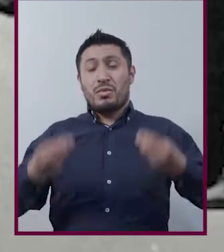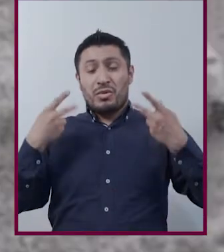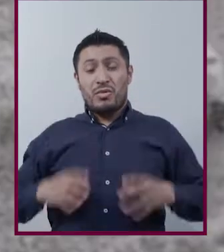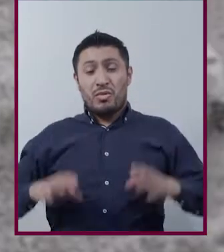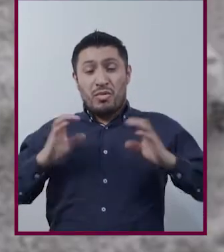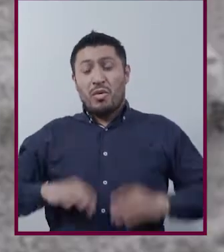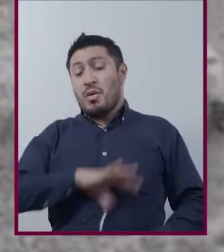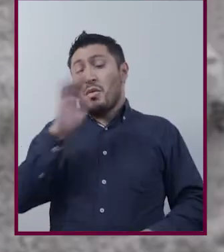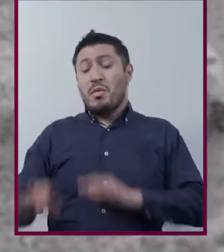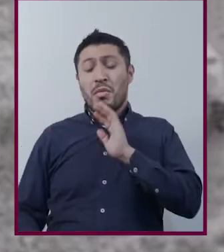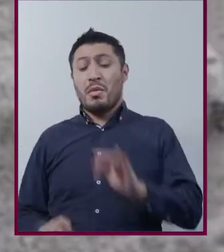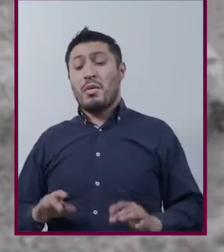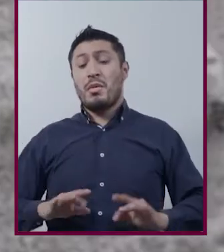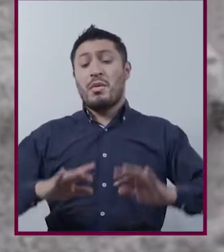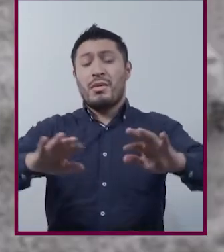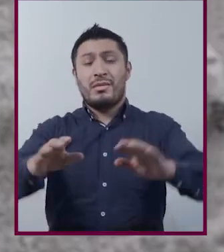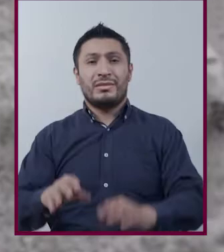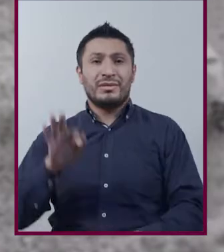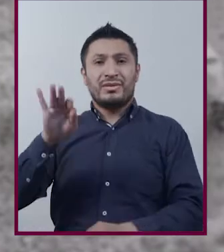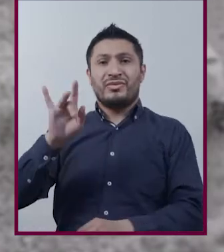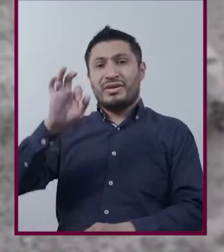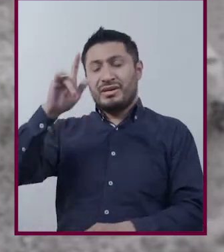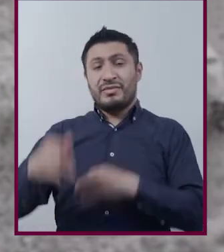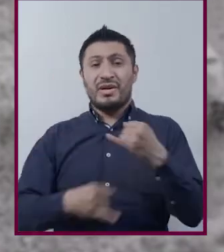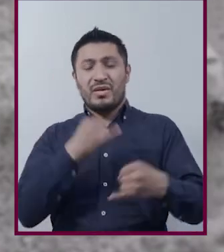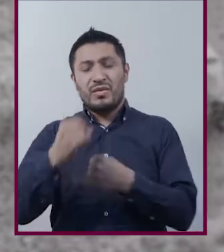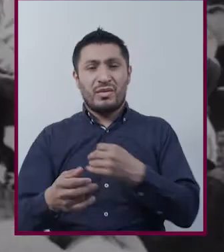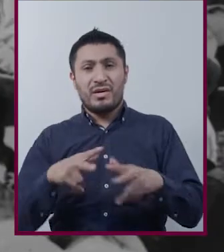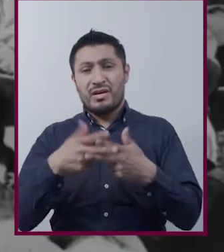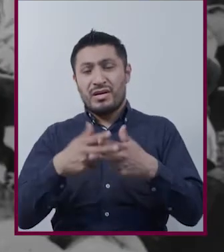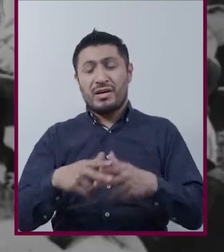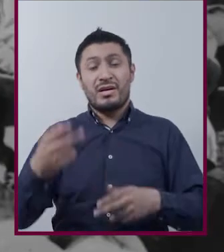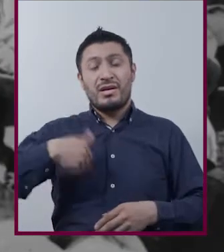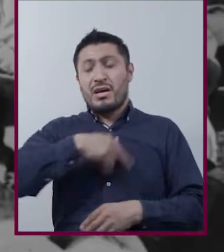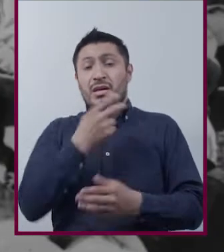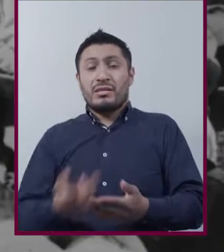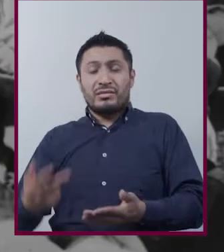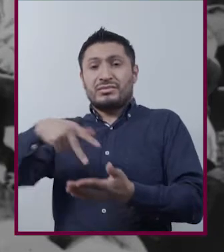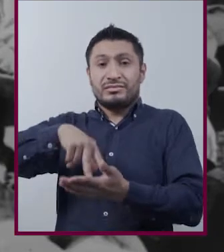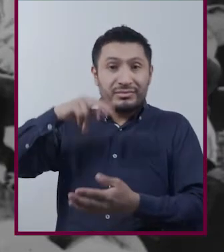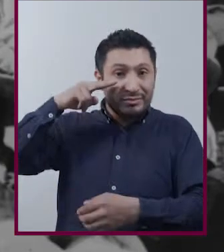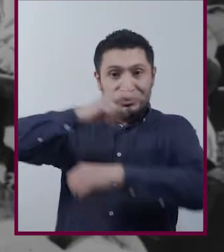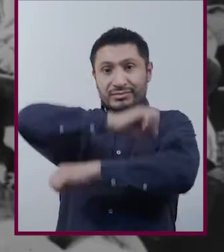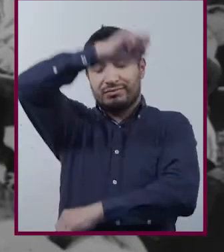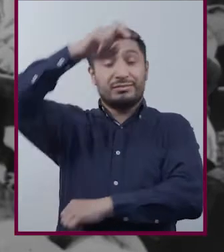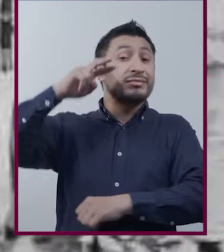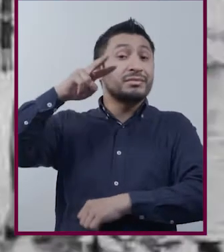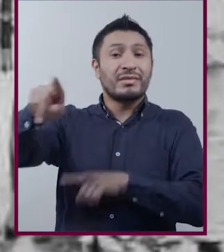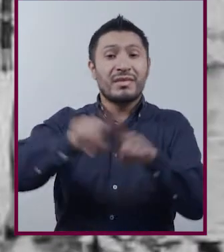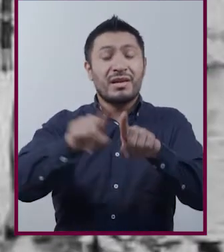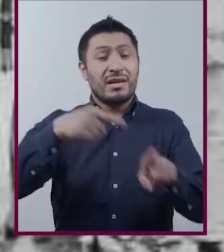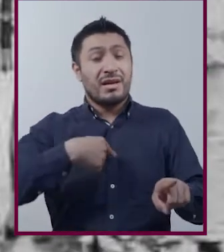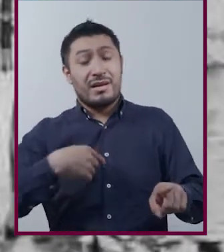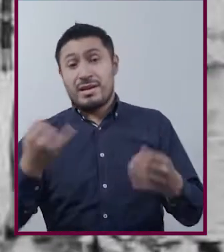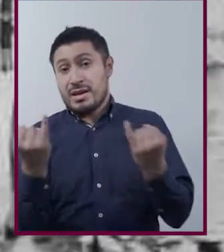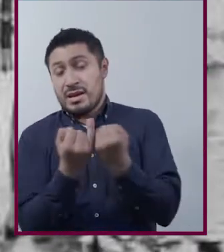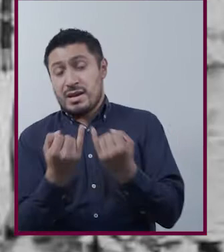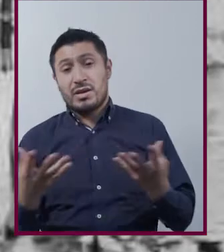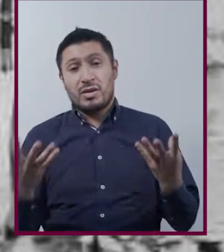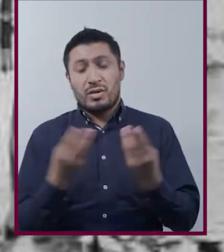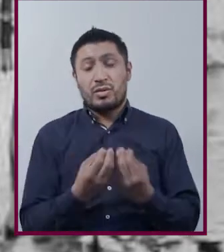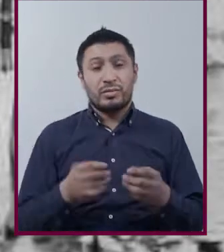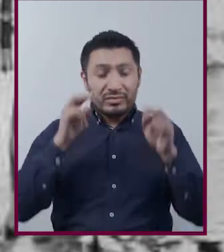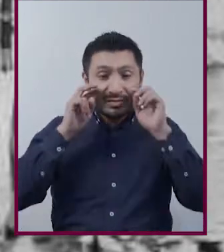muertos. Felipe se entretuvo jugando con unas herramientas y saltamos a una ventana, mi hermana y yo. Abrimos los ojos